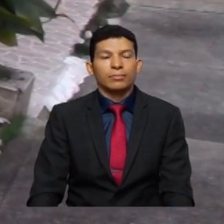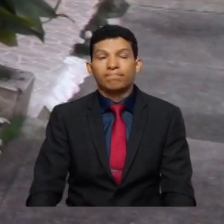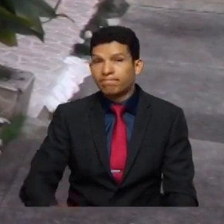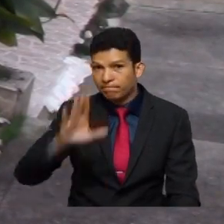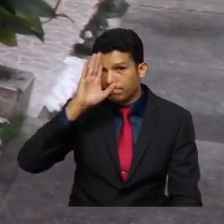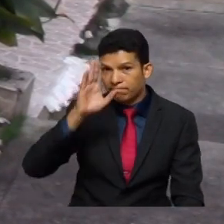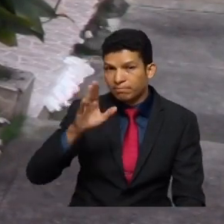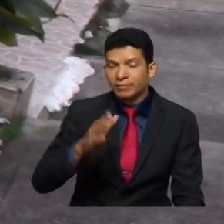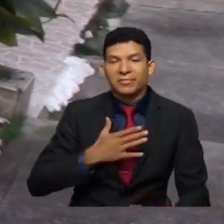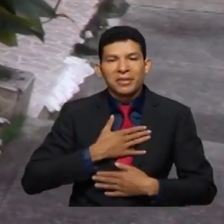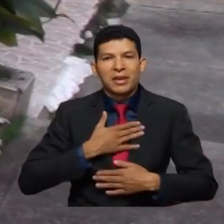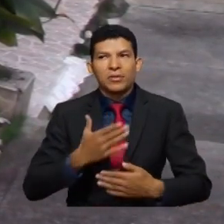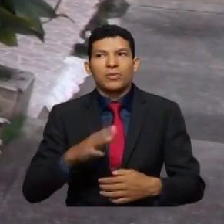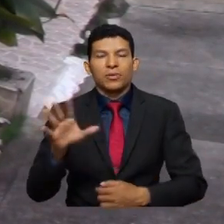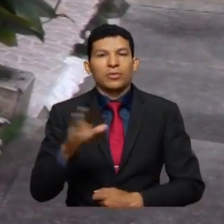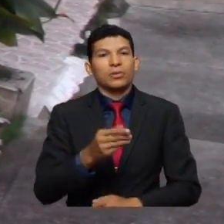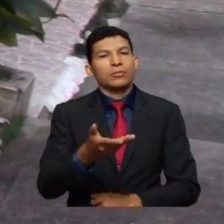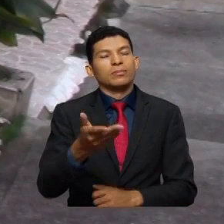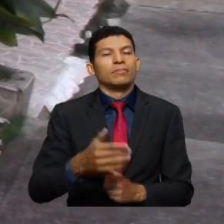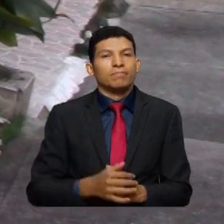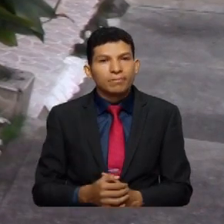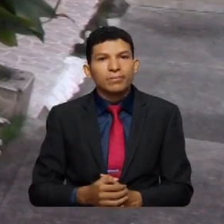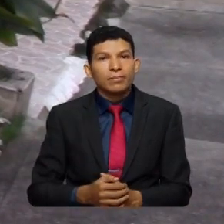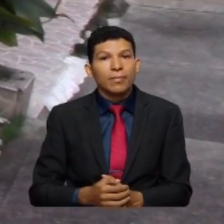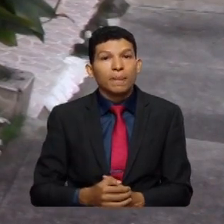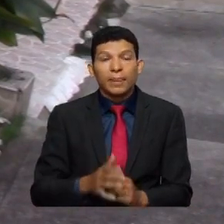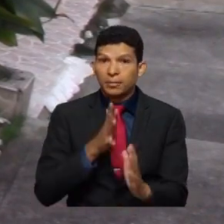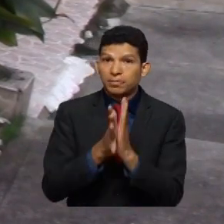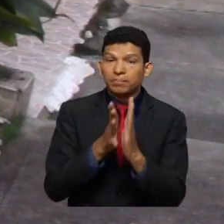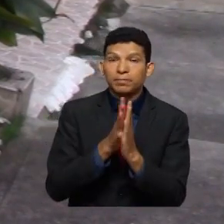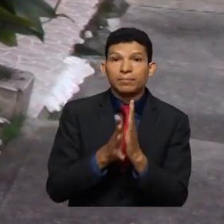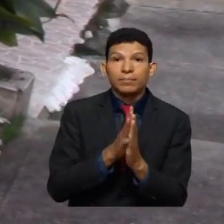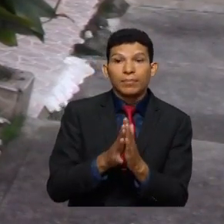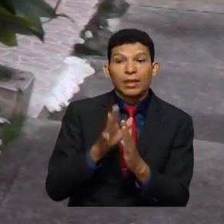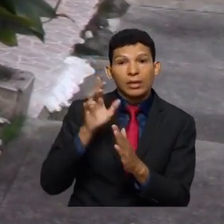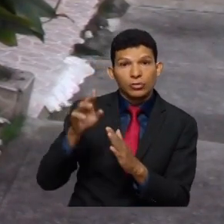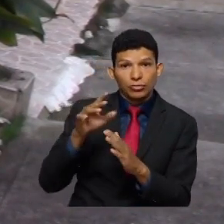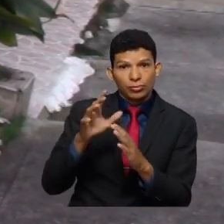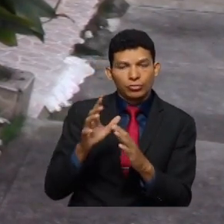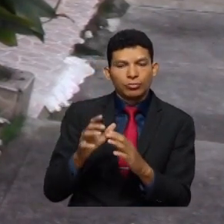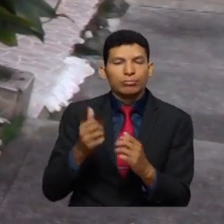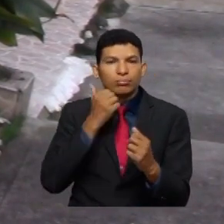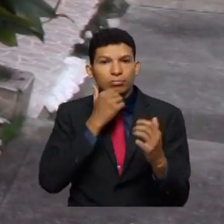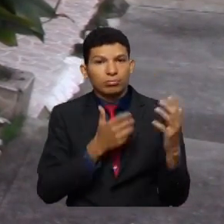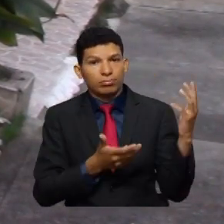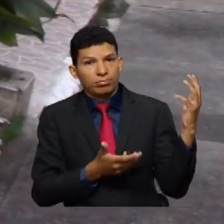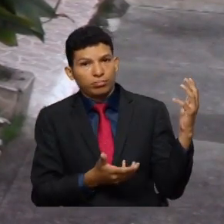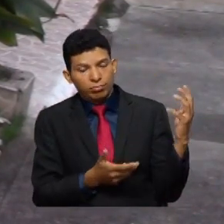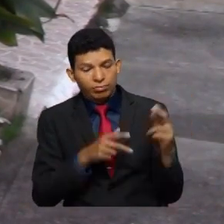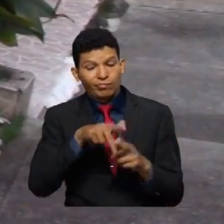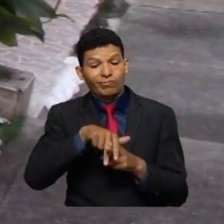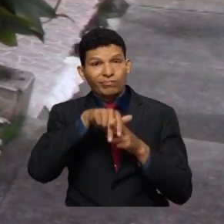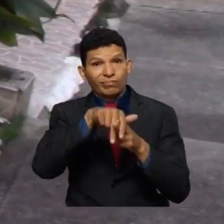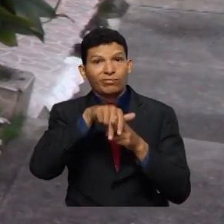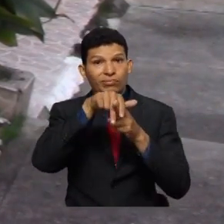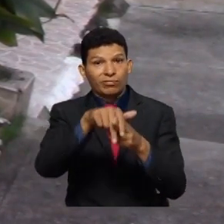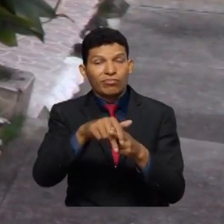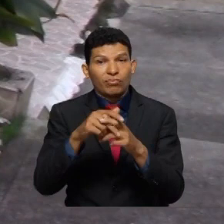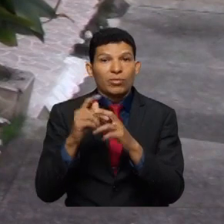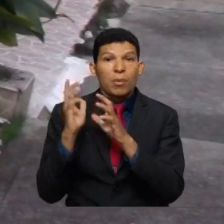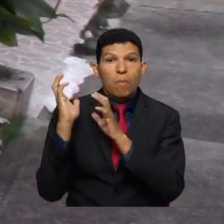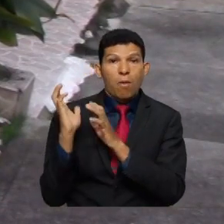Hola, cordial saludo para ustedes, para todos los televidentes, para contarles que el Morro de Tulcán, uno de los emblemas arqueológicos de la ciudad de